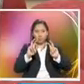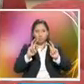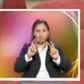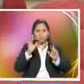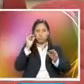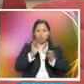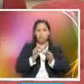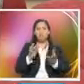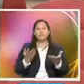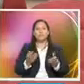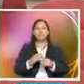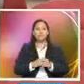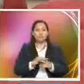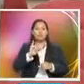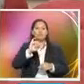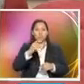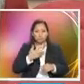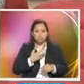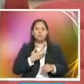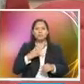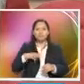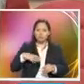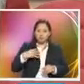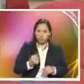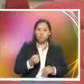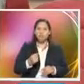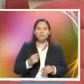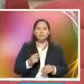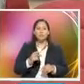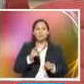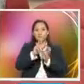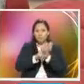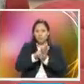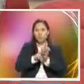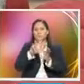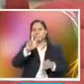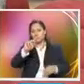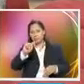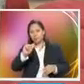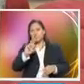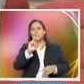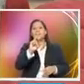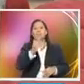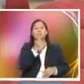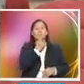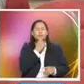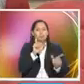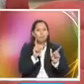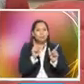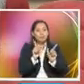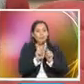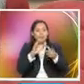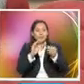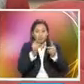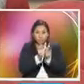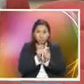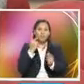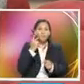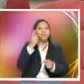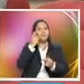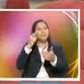exactos. Entonces, o sea, sí se han hecho esfuerzos. Los spots, ciertamente, 30 segundos es muy difícil para que un partido político pueda